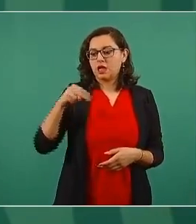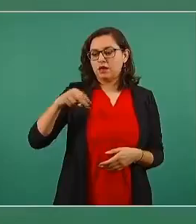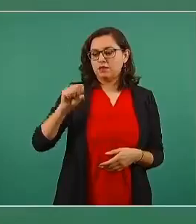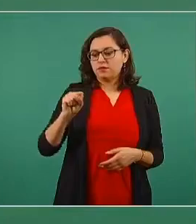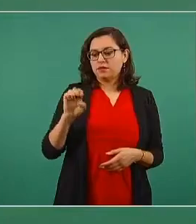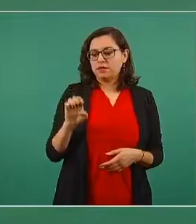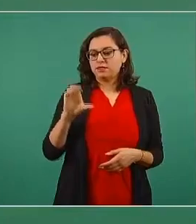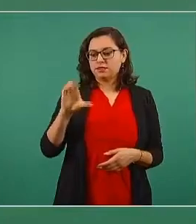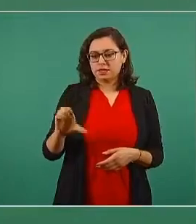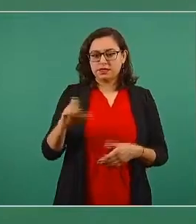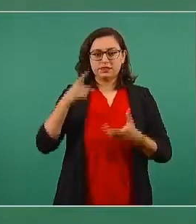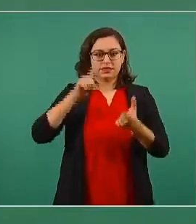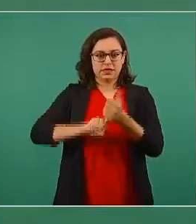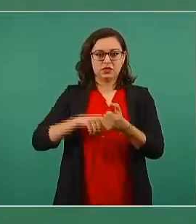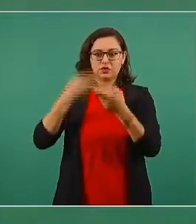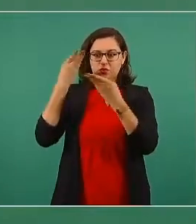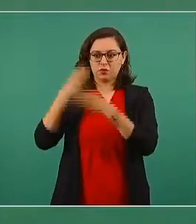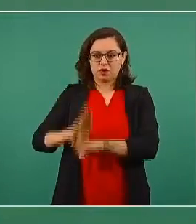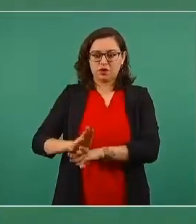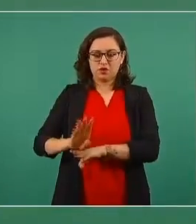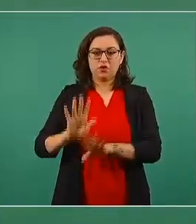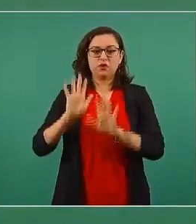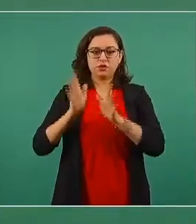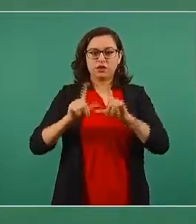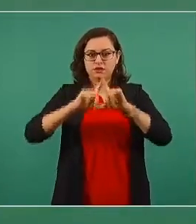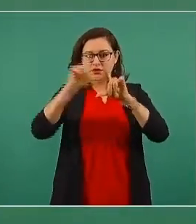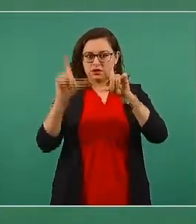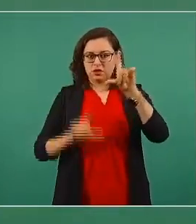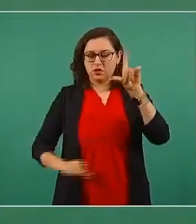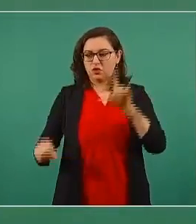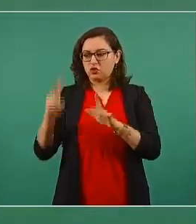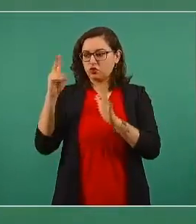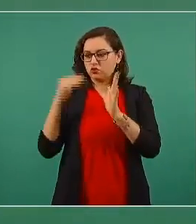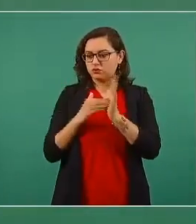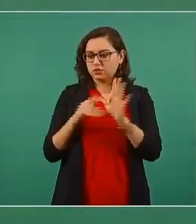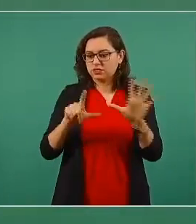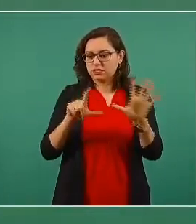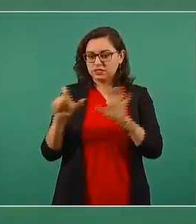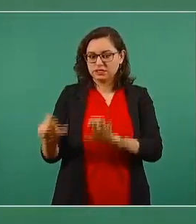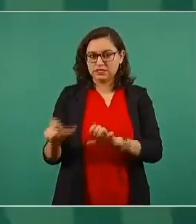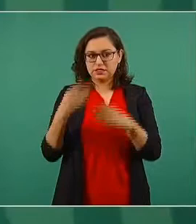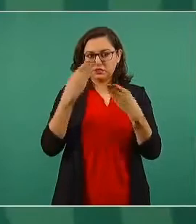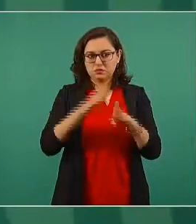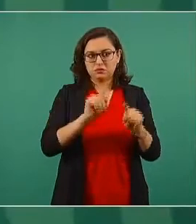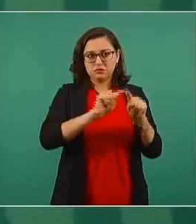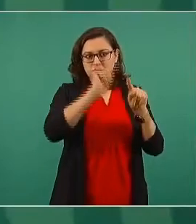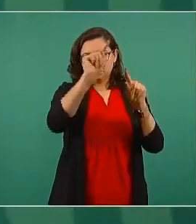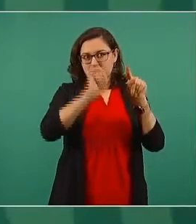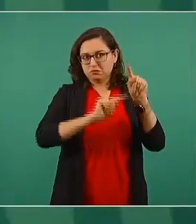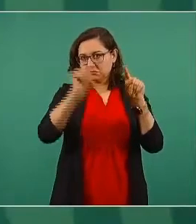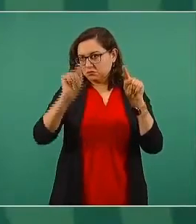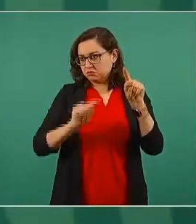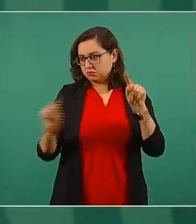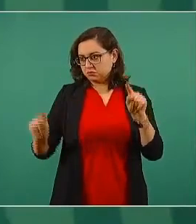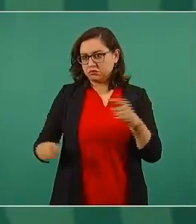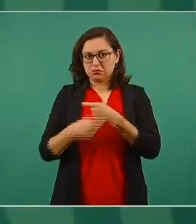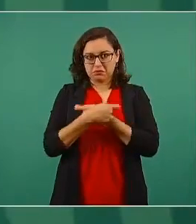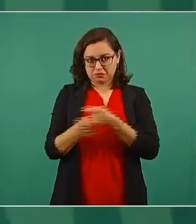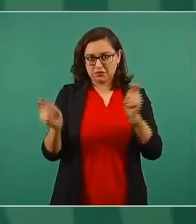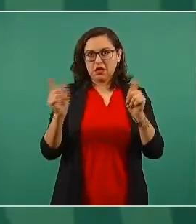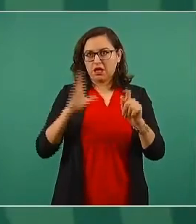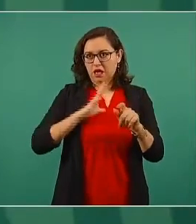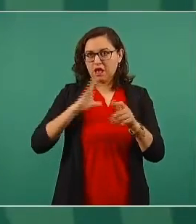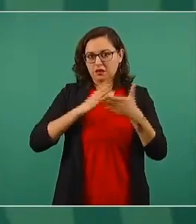tener 2.700 sucursales en todo el país. Pero regresando a las líneas aéreas,